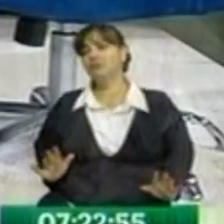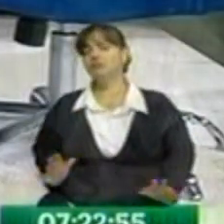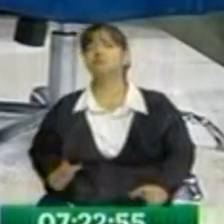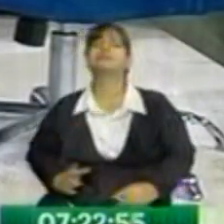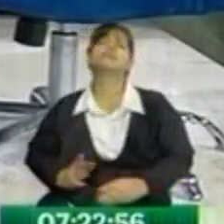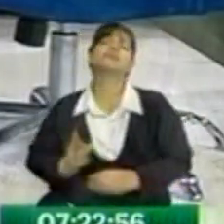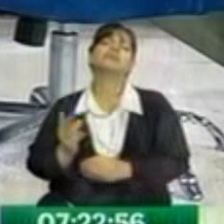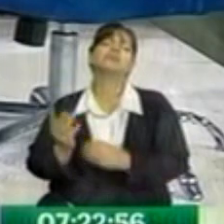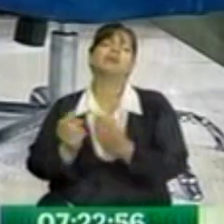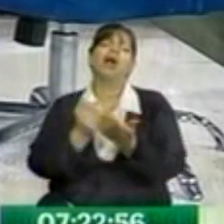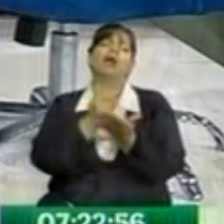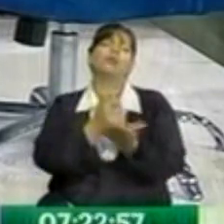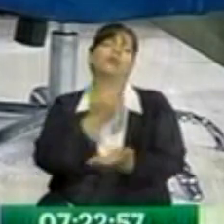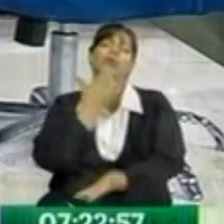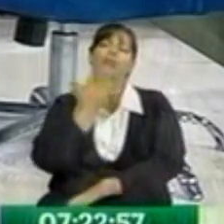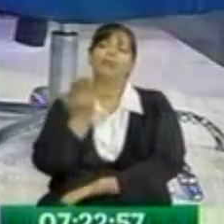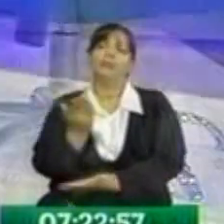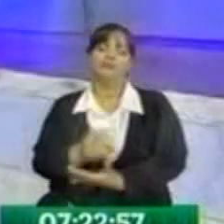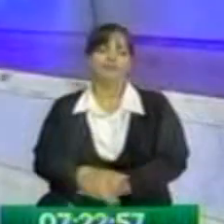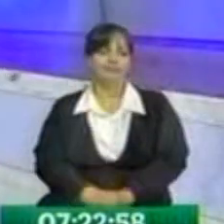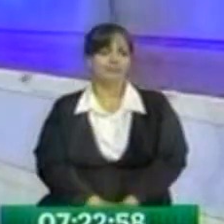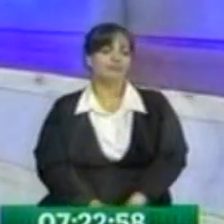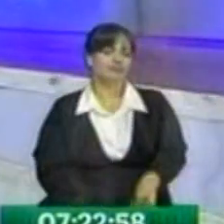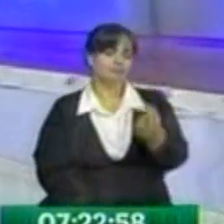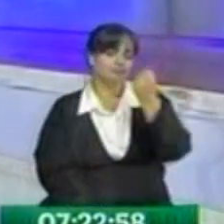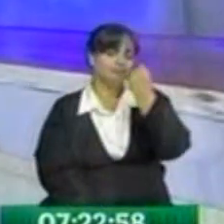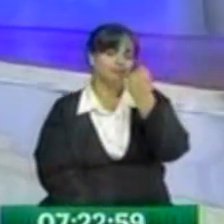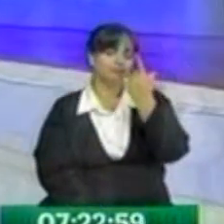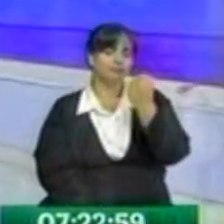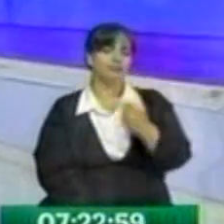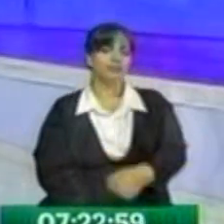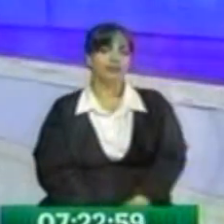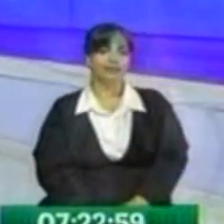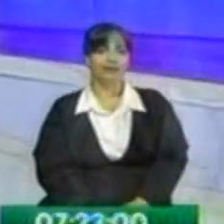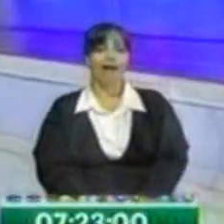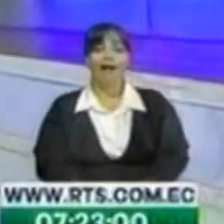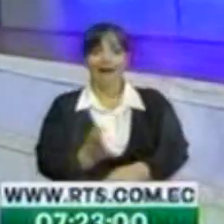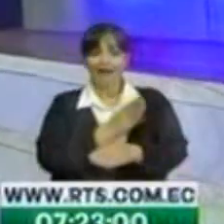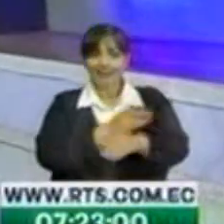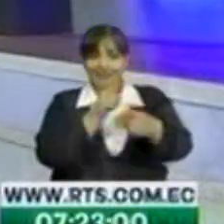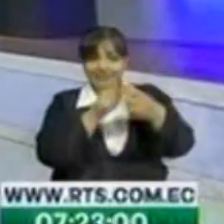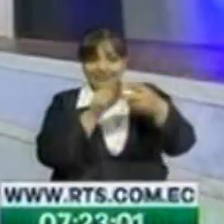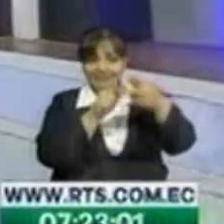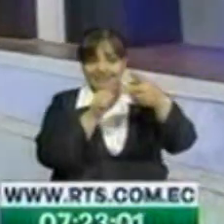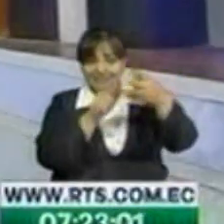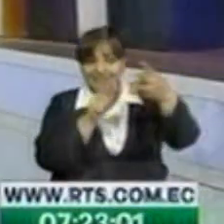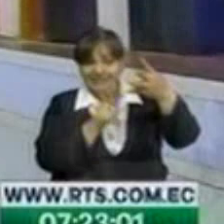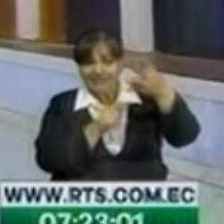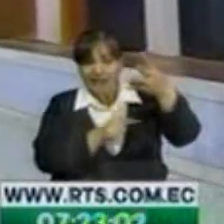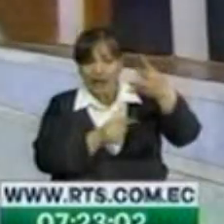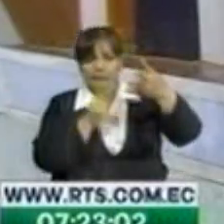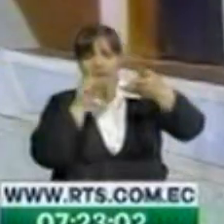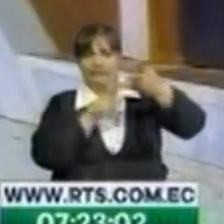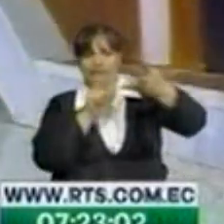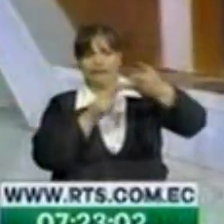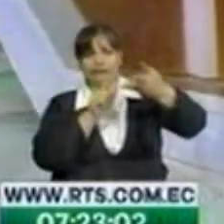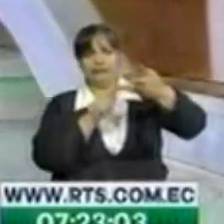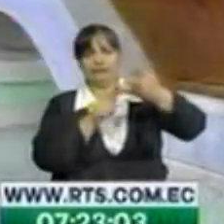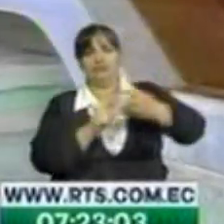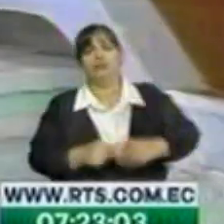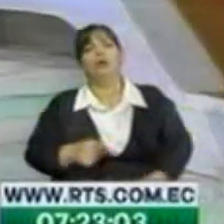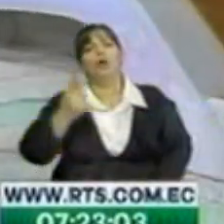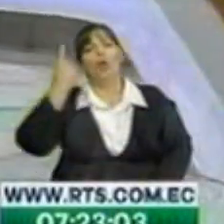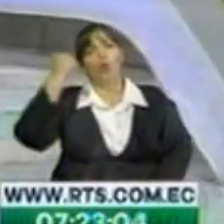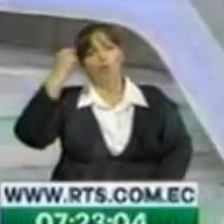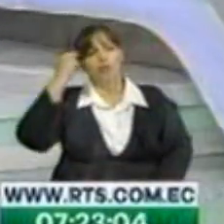Así ¿se ha pensado es. En ello? Absolutamente. Eso es parte de la tercera etapa de este plan Ecuador Creativo. La segunda